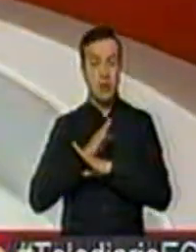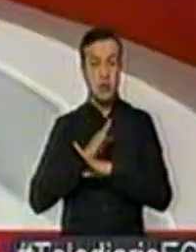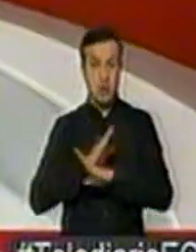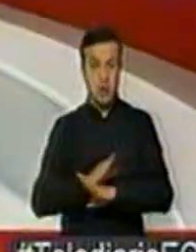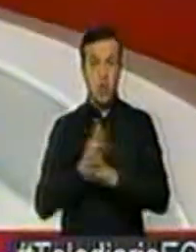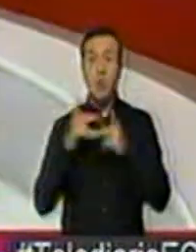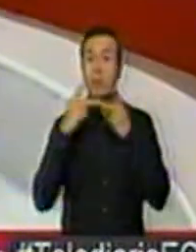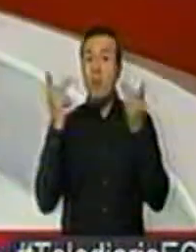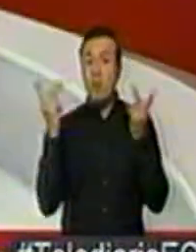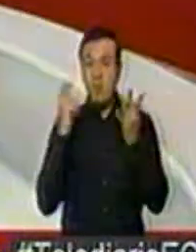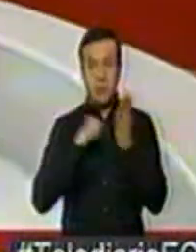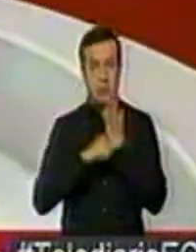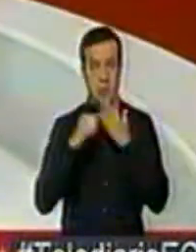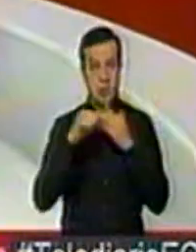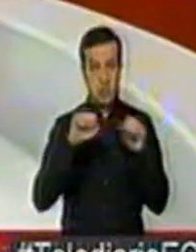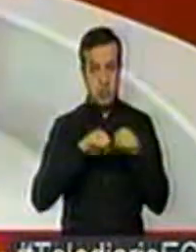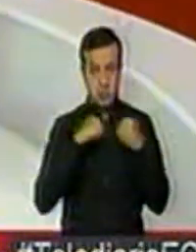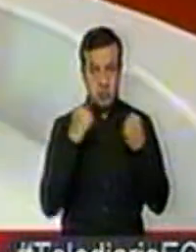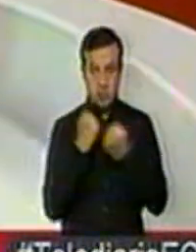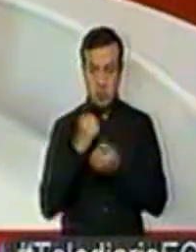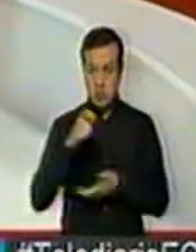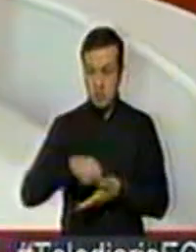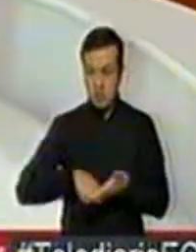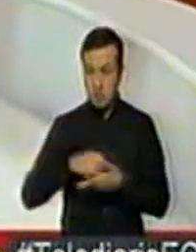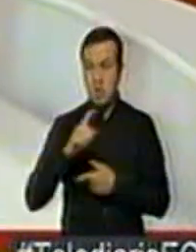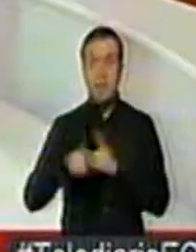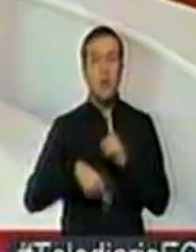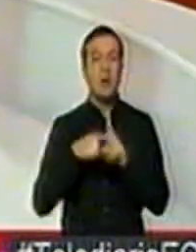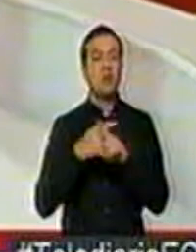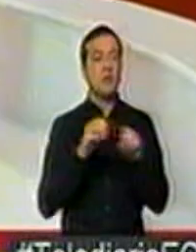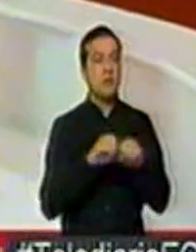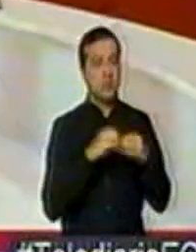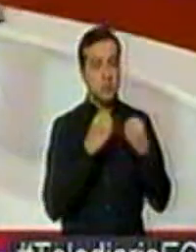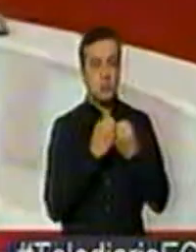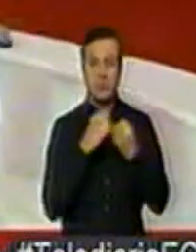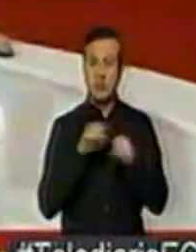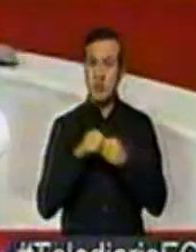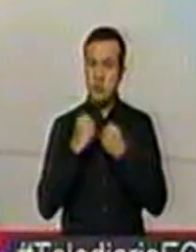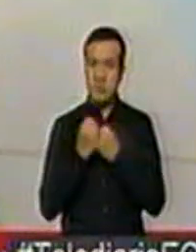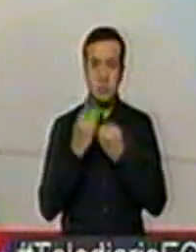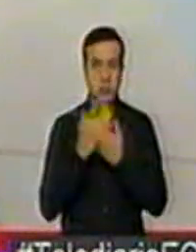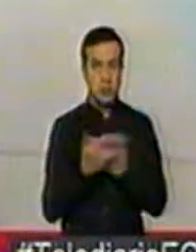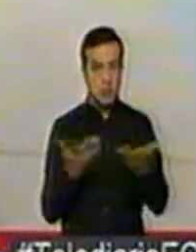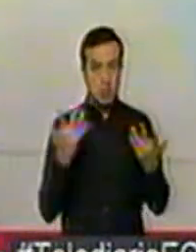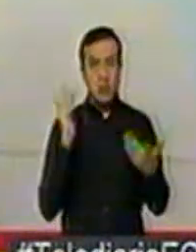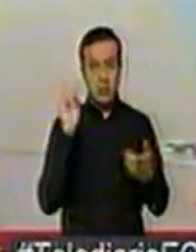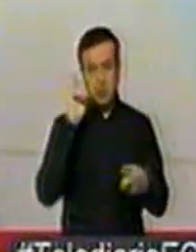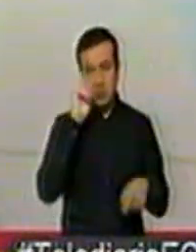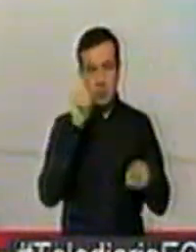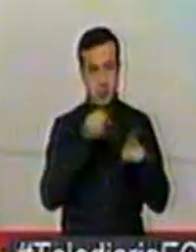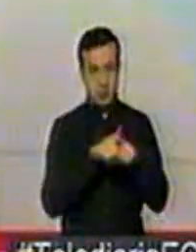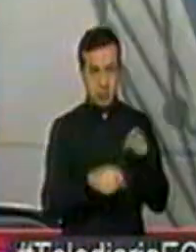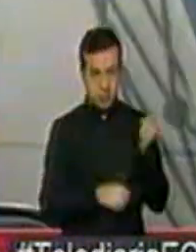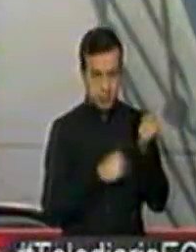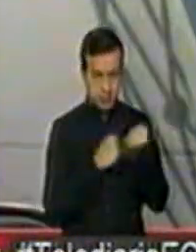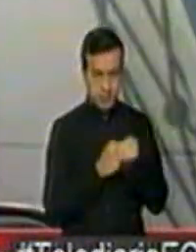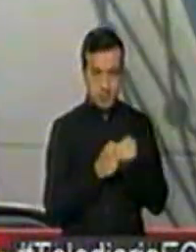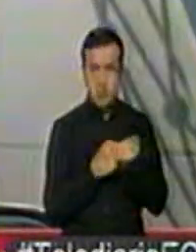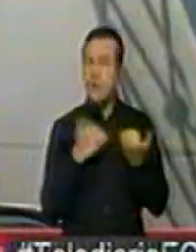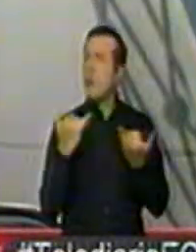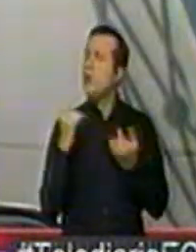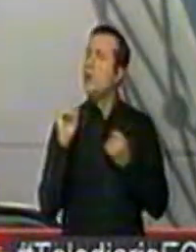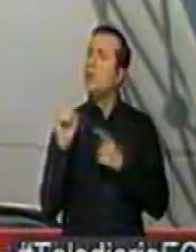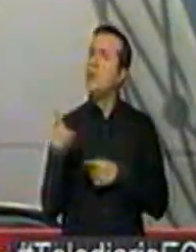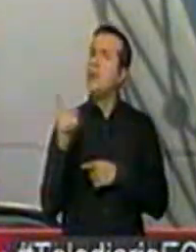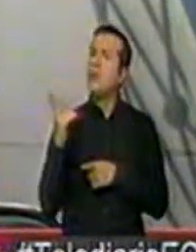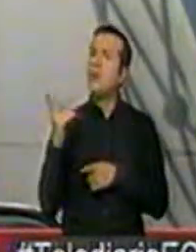están en el sector social también, y algunas organizaciones sociales que precisamente se han adherido a esto. Lo importante aquí es saber este acuerdo